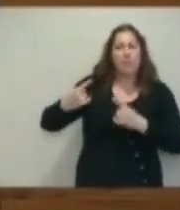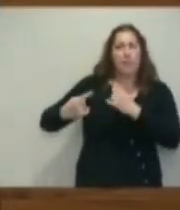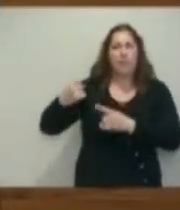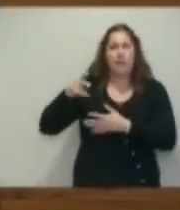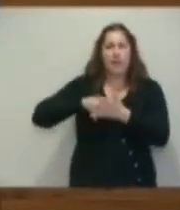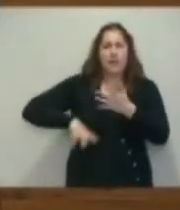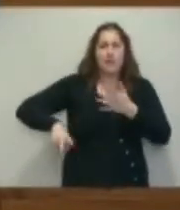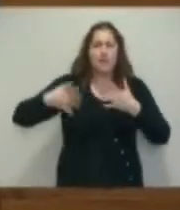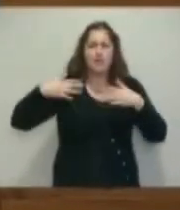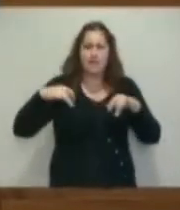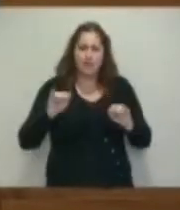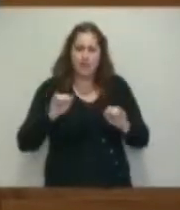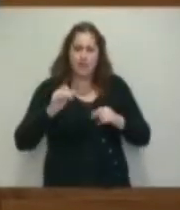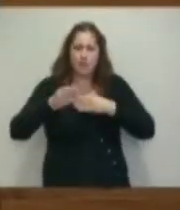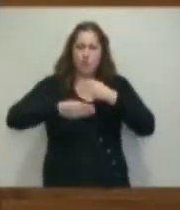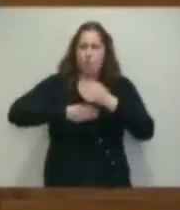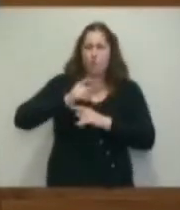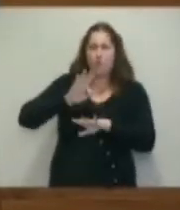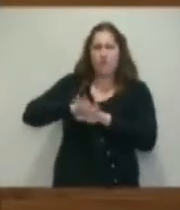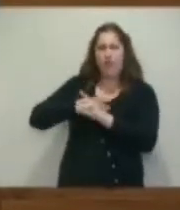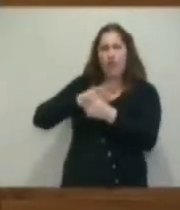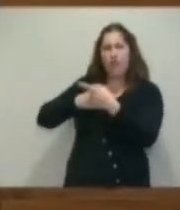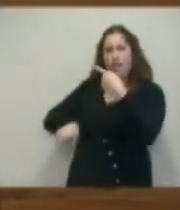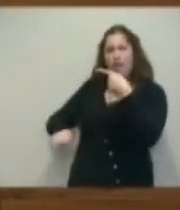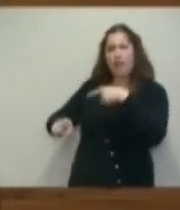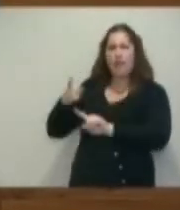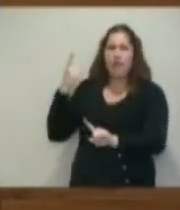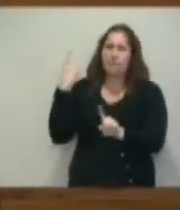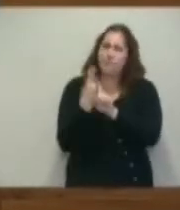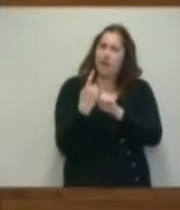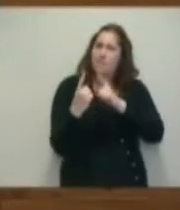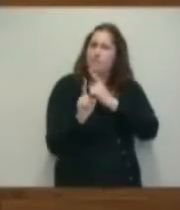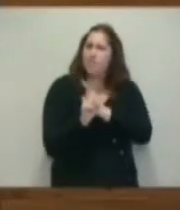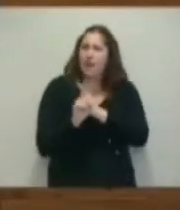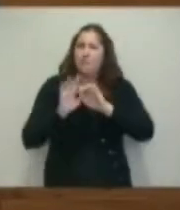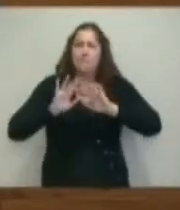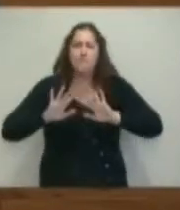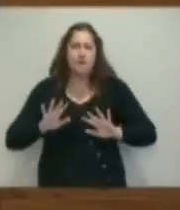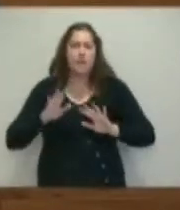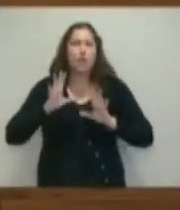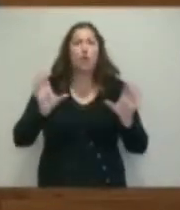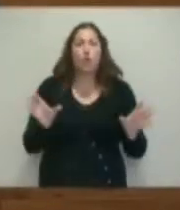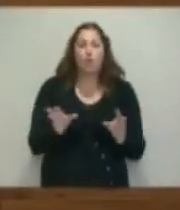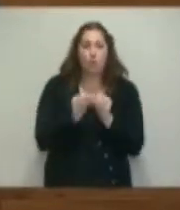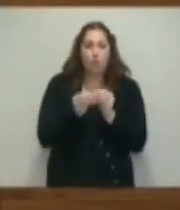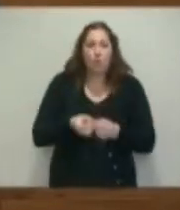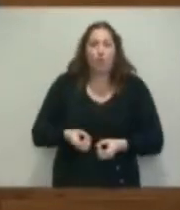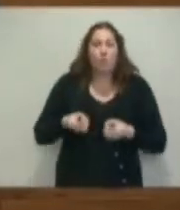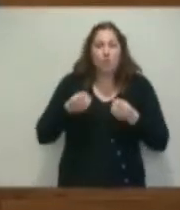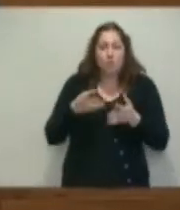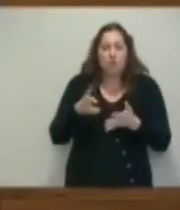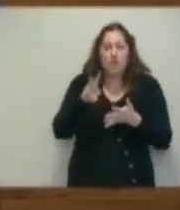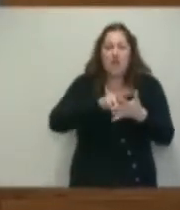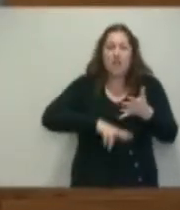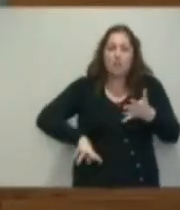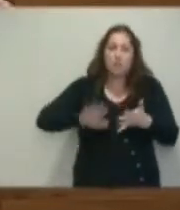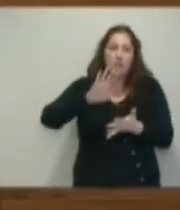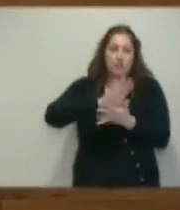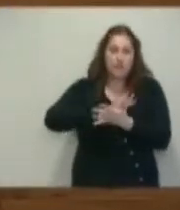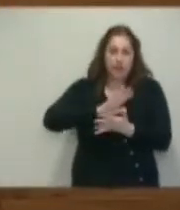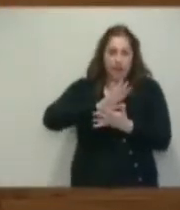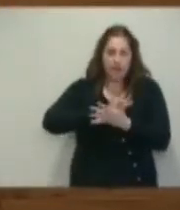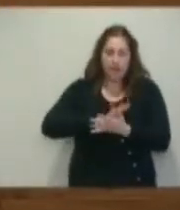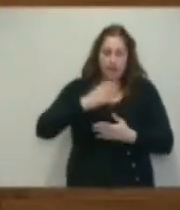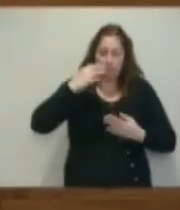sentido, se ha utilizado en otro, pero yo voy a leer el fallo, porque creo que de él las conclusiones que se derivan con una lectura serena, ponderada